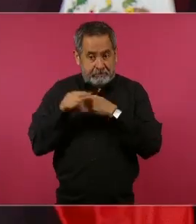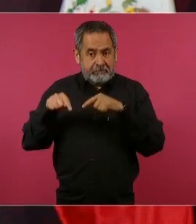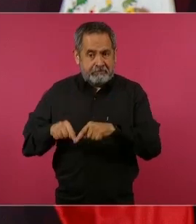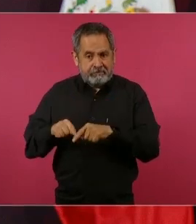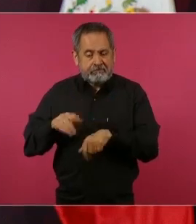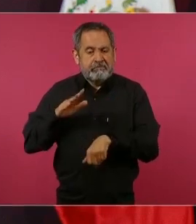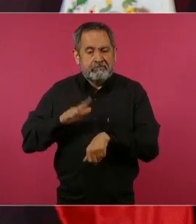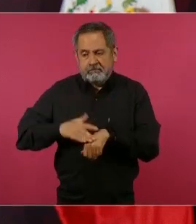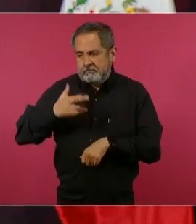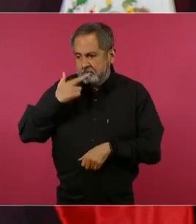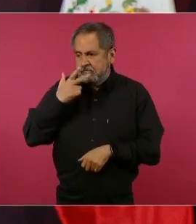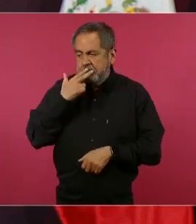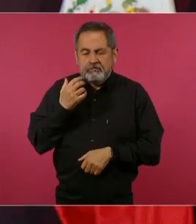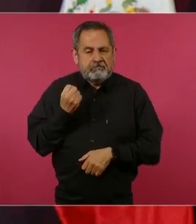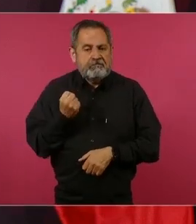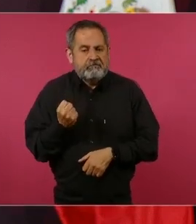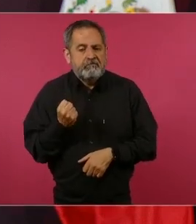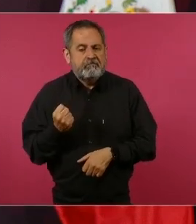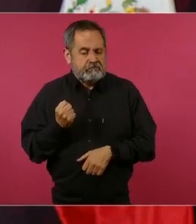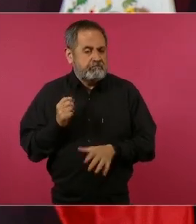que más,